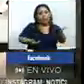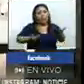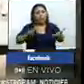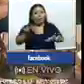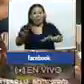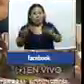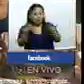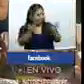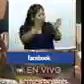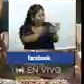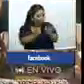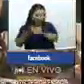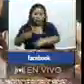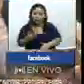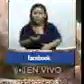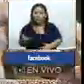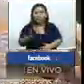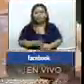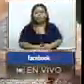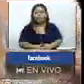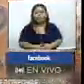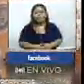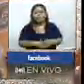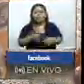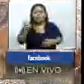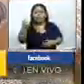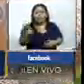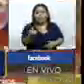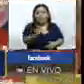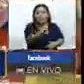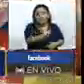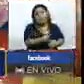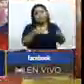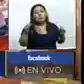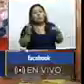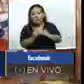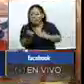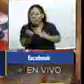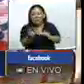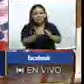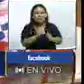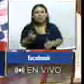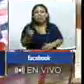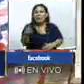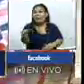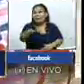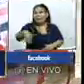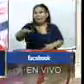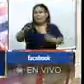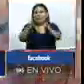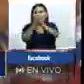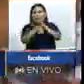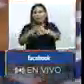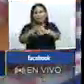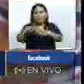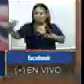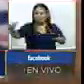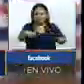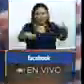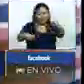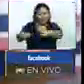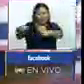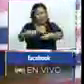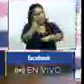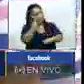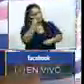quedó surtido. Varias personas, incluso residentes en Estados Unidos, aportaron para ver